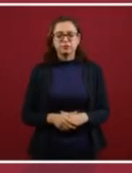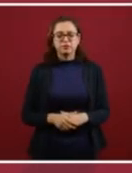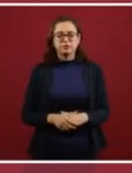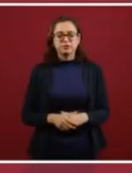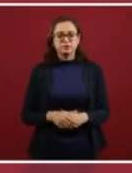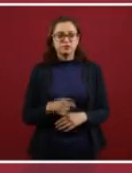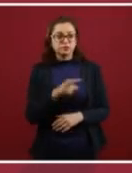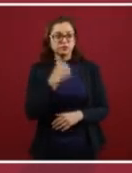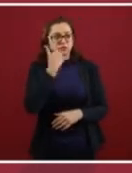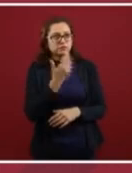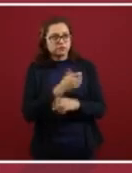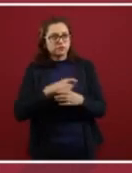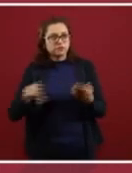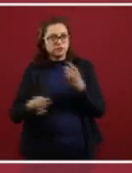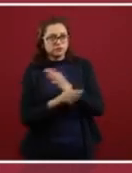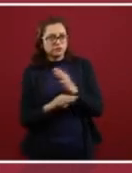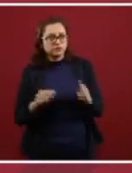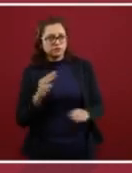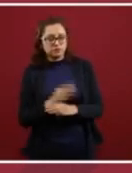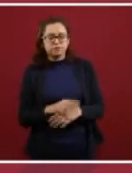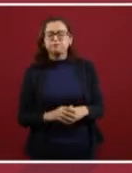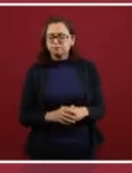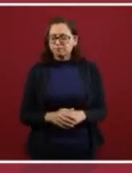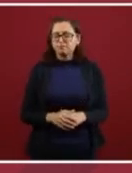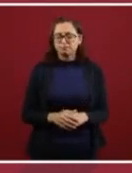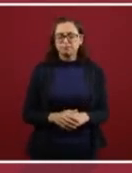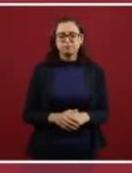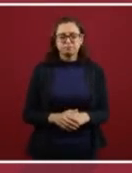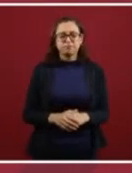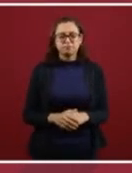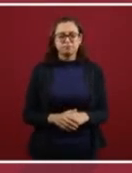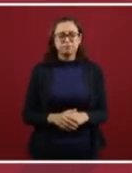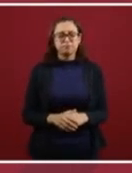decirlo. Sí, sí. Y otros